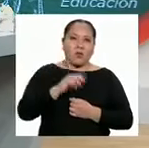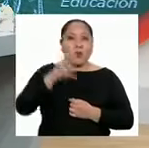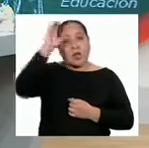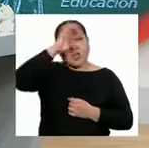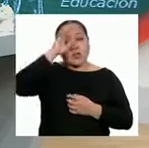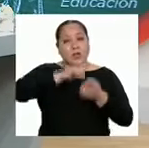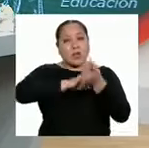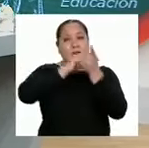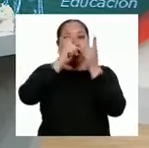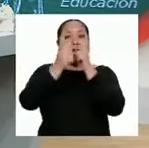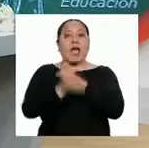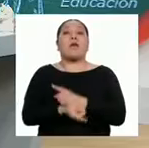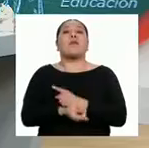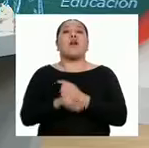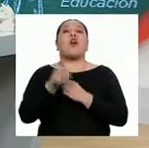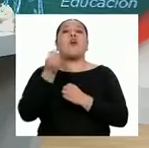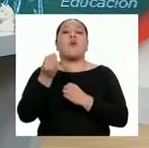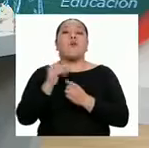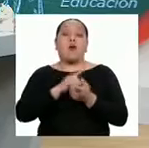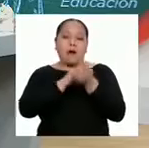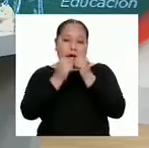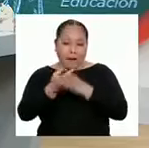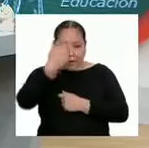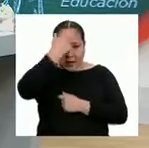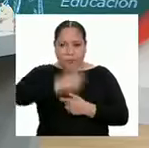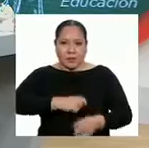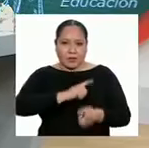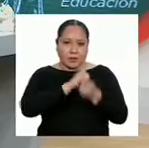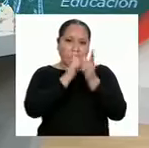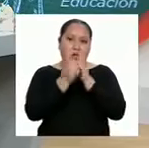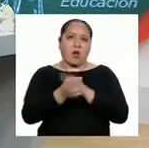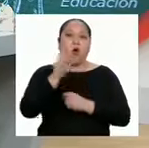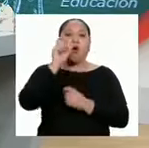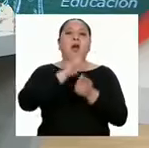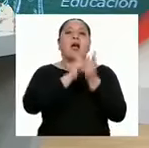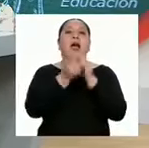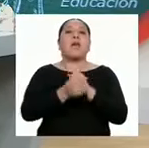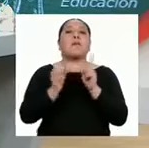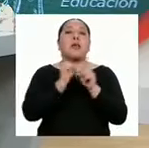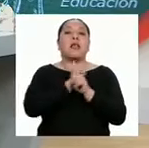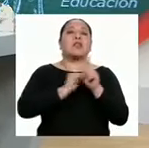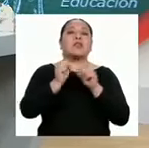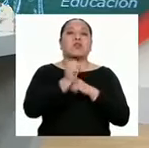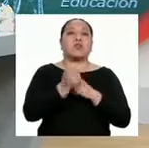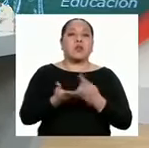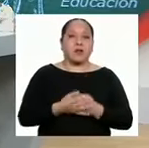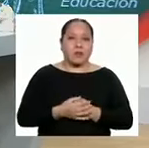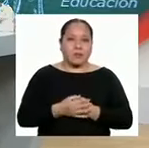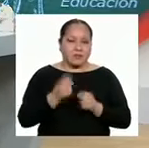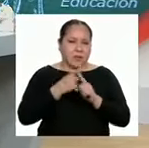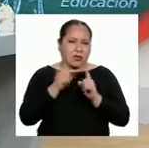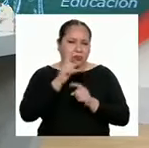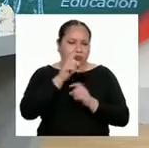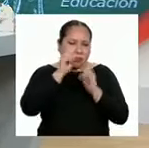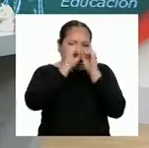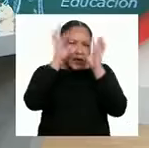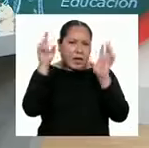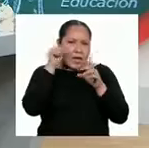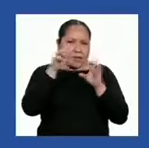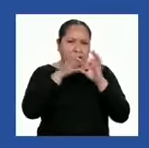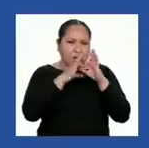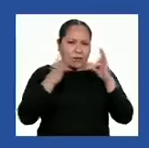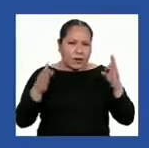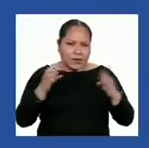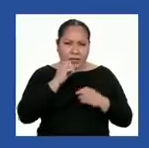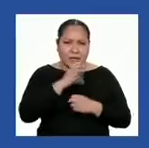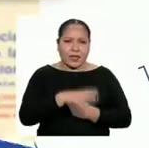concepto varía conforme vamos evolucionando como sociedad. Lo que no me quedó muy claro fue esa frase